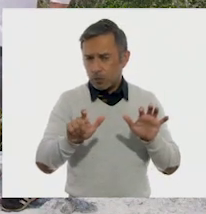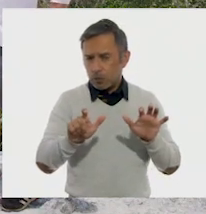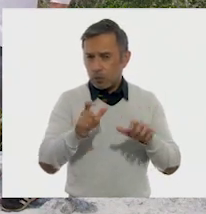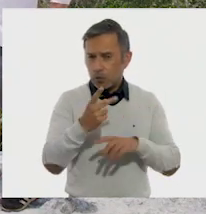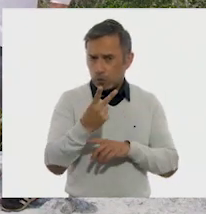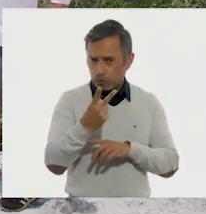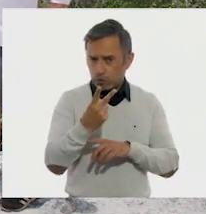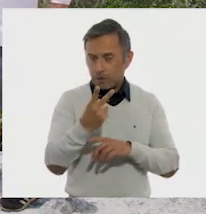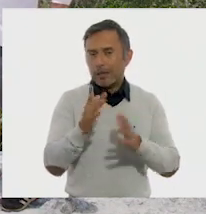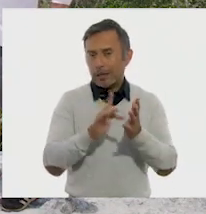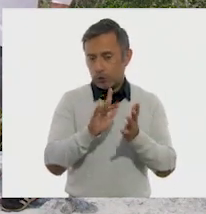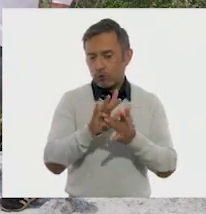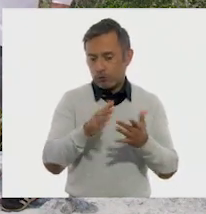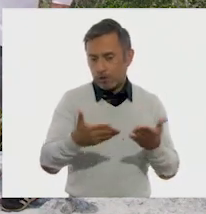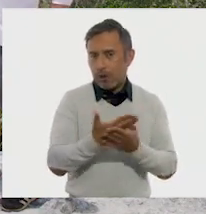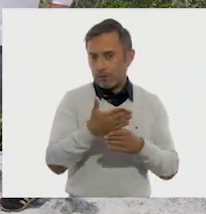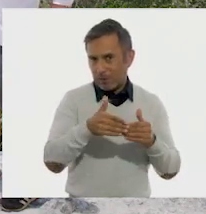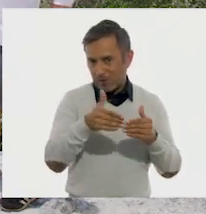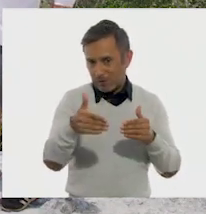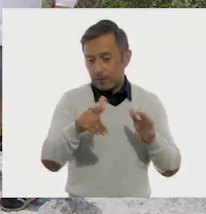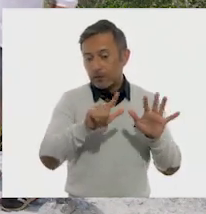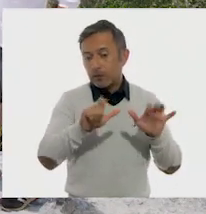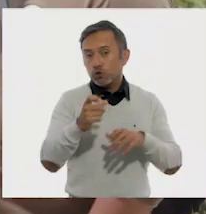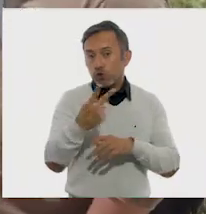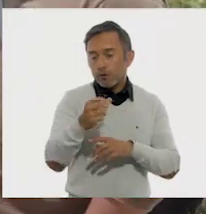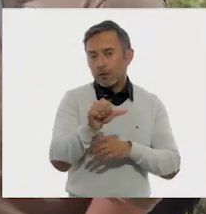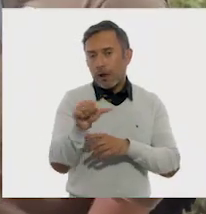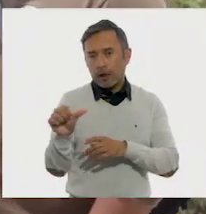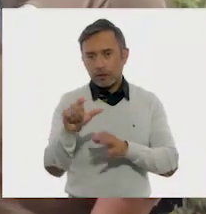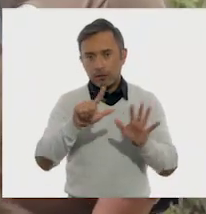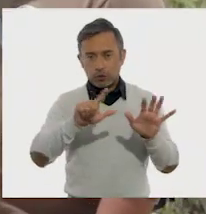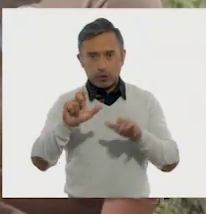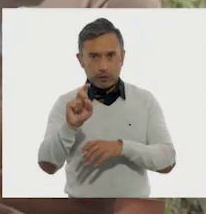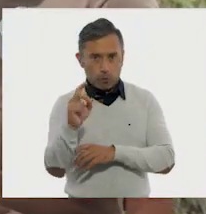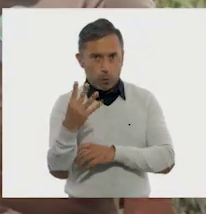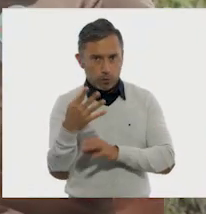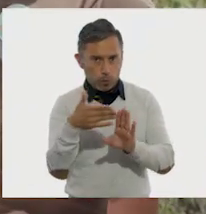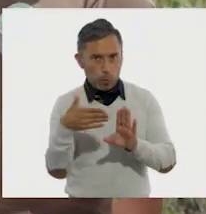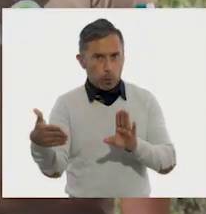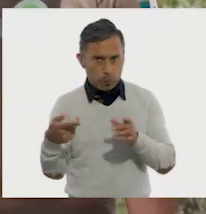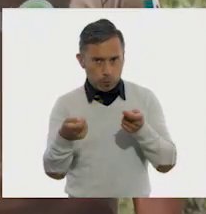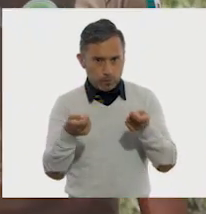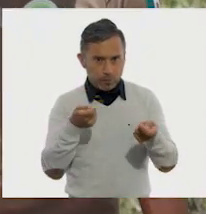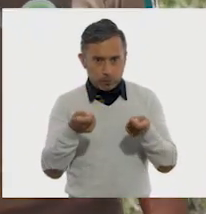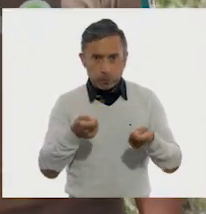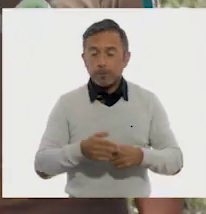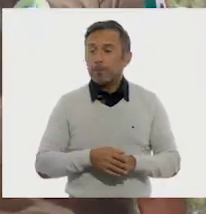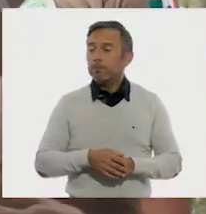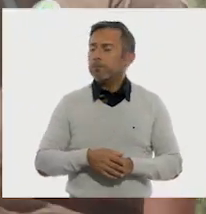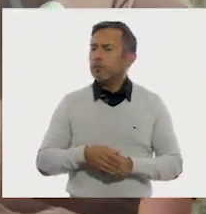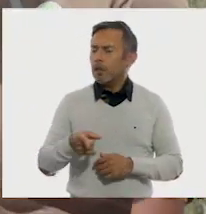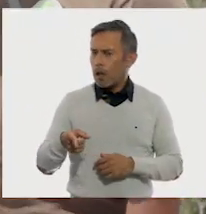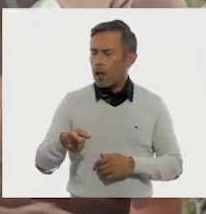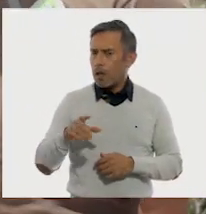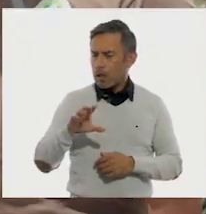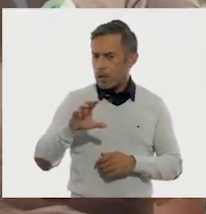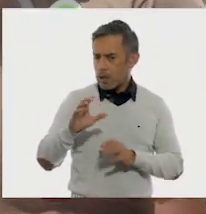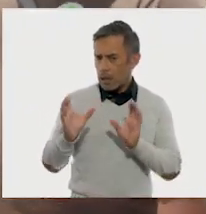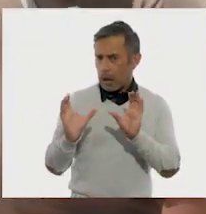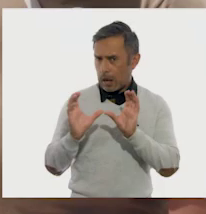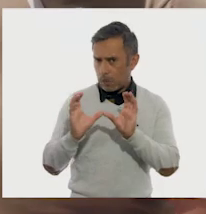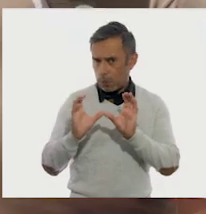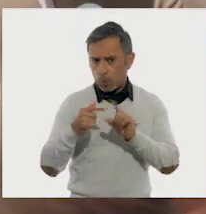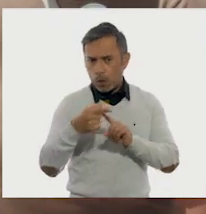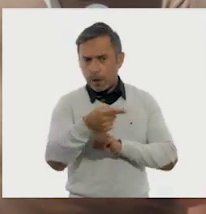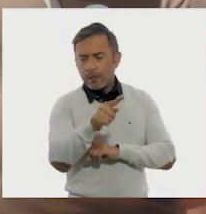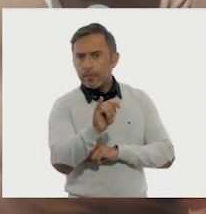702 después de Cristo hasta el 734. Ok. ¿Y tenían problemas los de Calakmul con los de Tikal